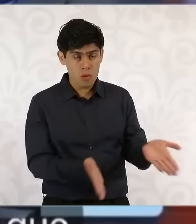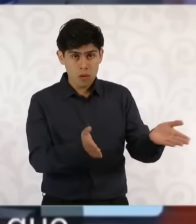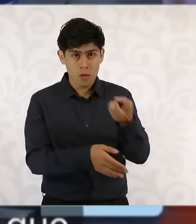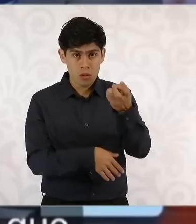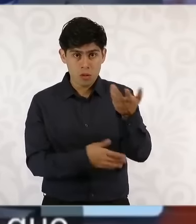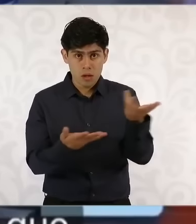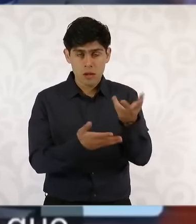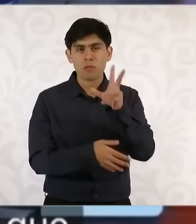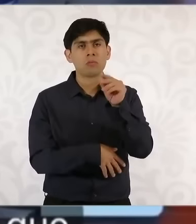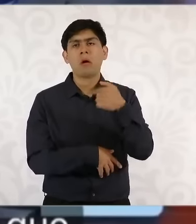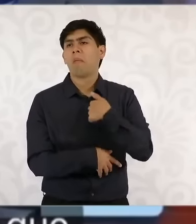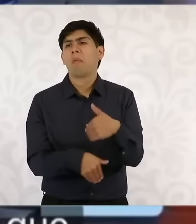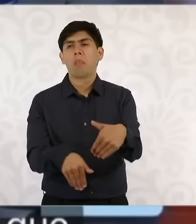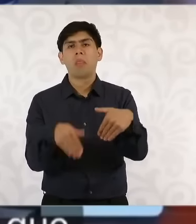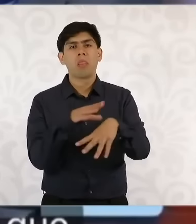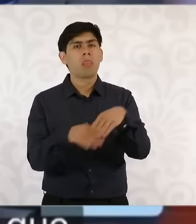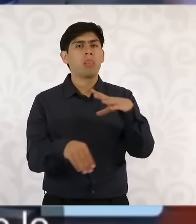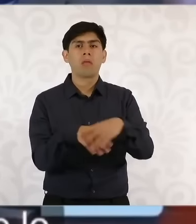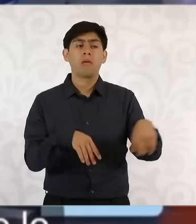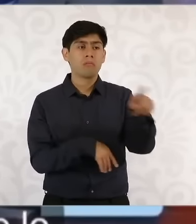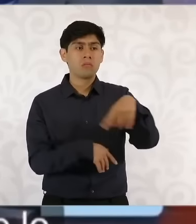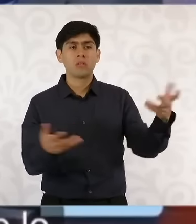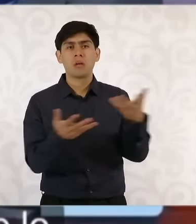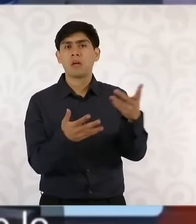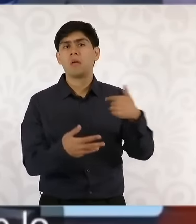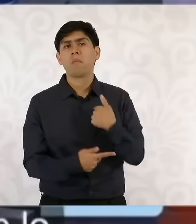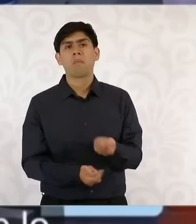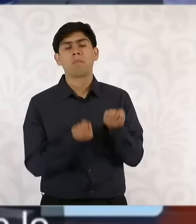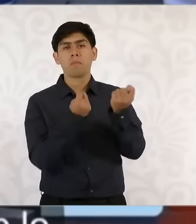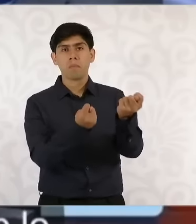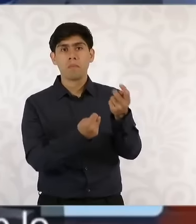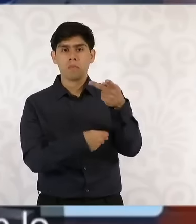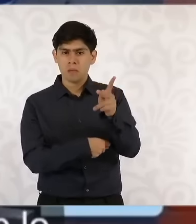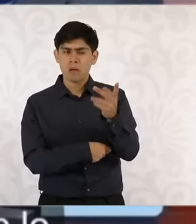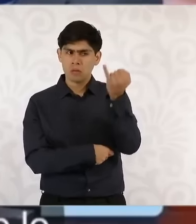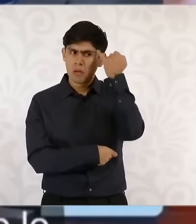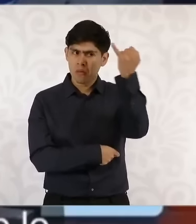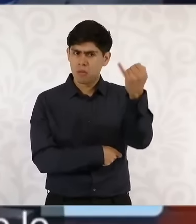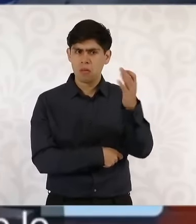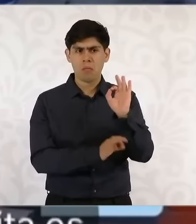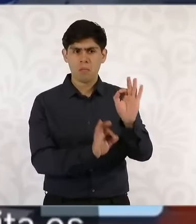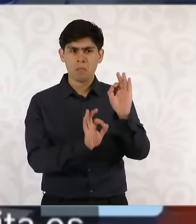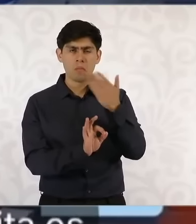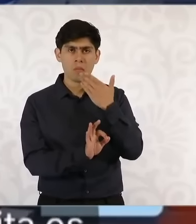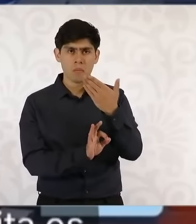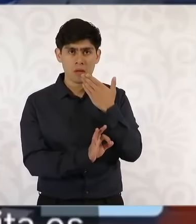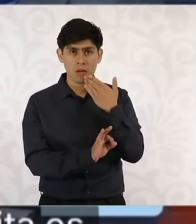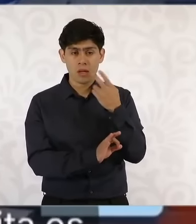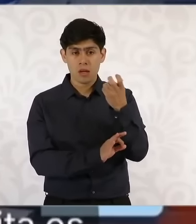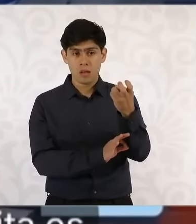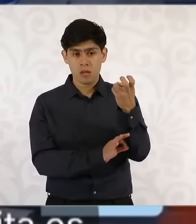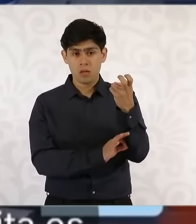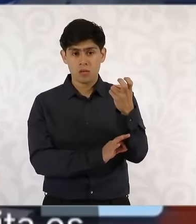da enteramente lo mismo lo que hagan o no, pero me parece lógico lo que… Irse negativo. El manual ahorita es